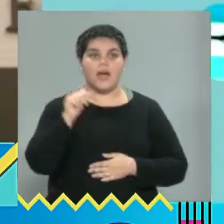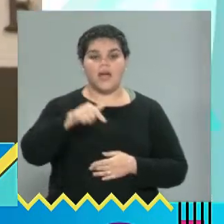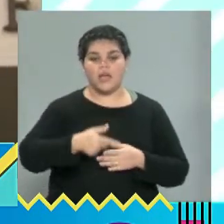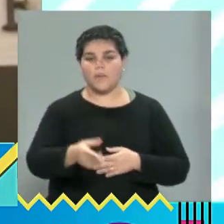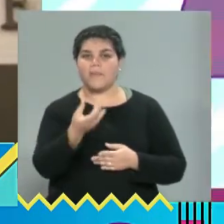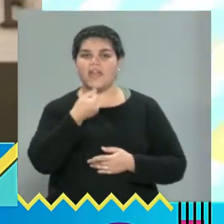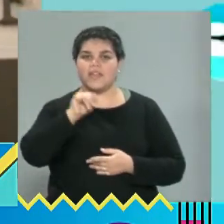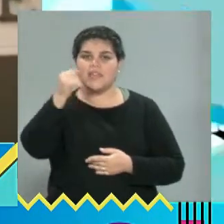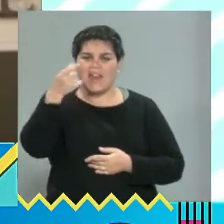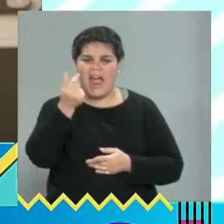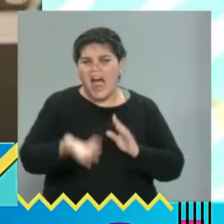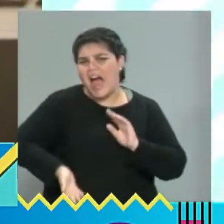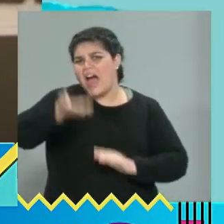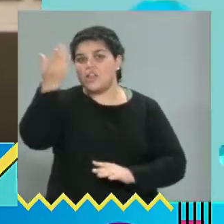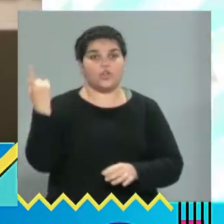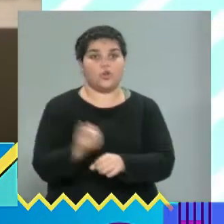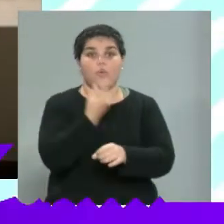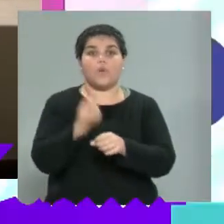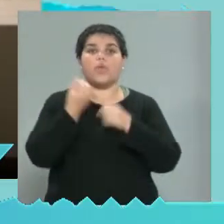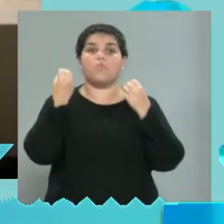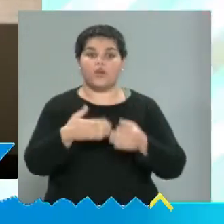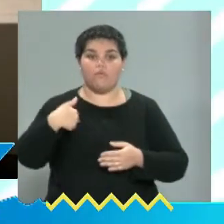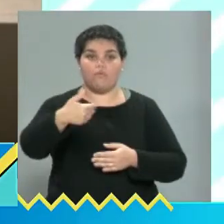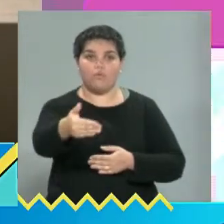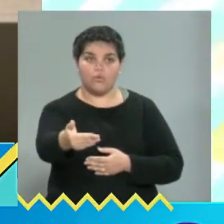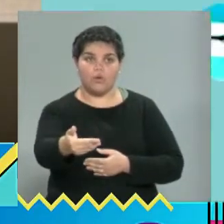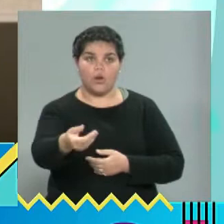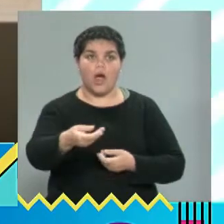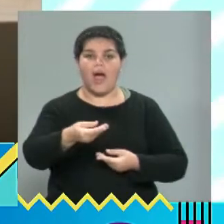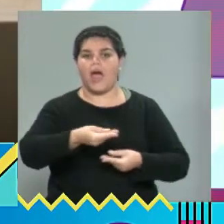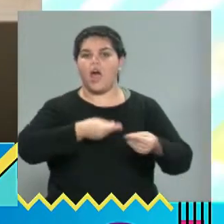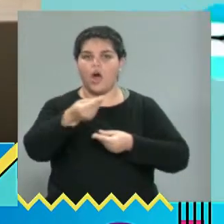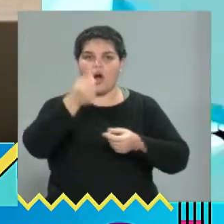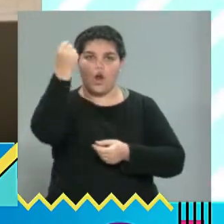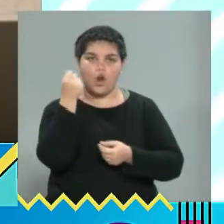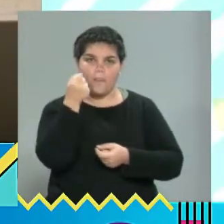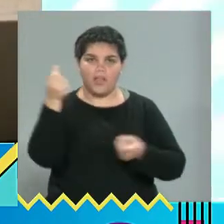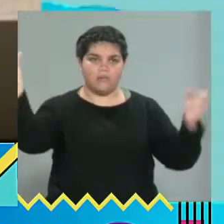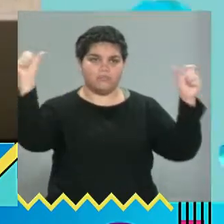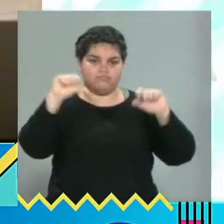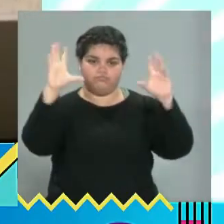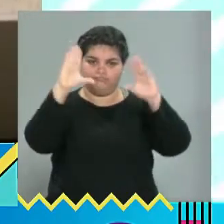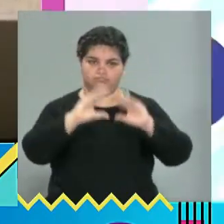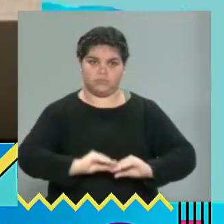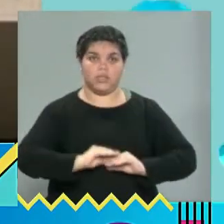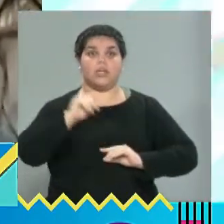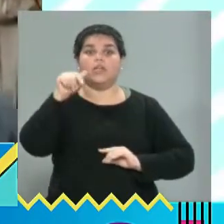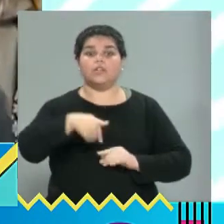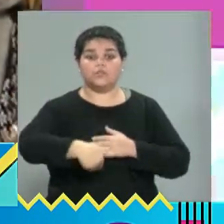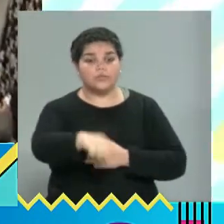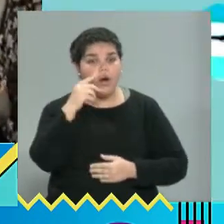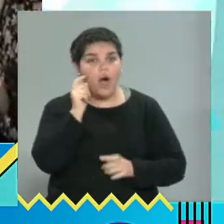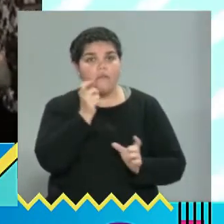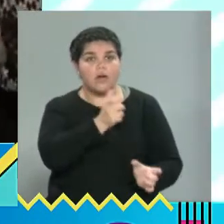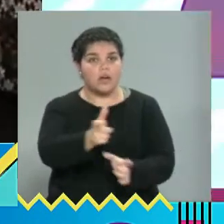tasas de interés tan altas porque va a generar un daño en el nivel de actividad muy fuerte. Entonces, son cuestiones que hay que ir viendo y